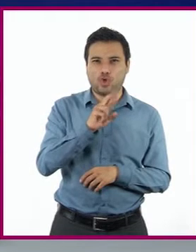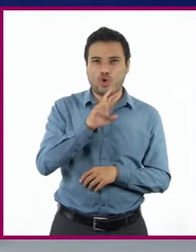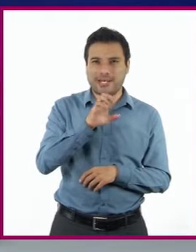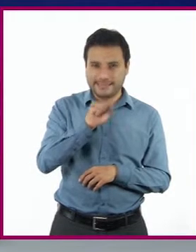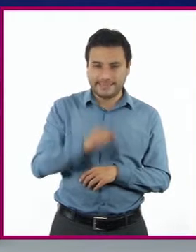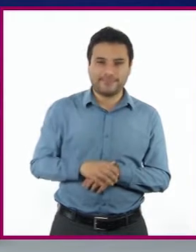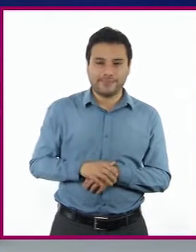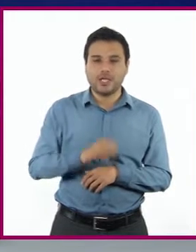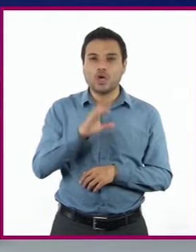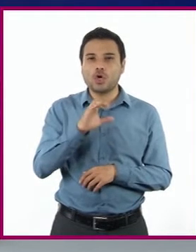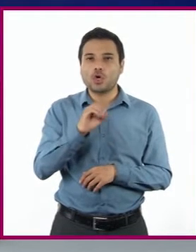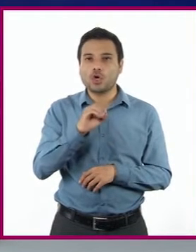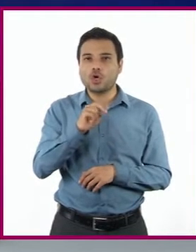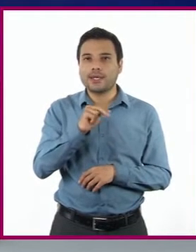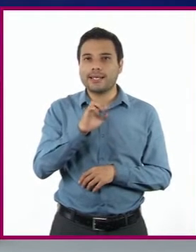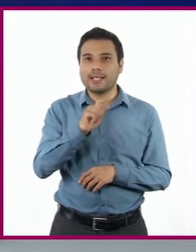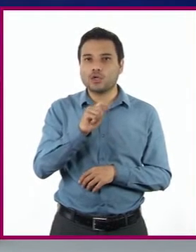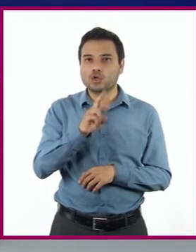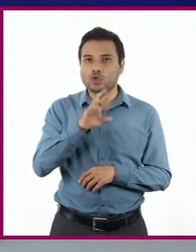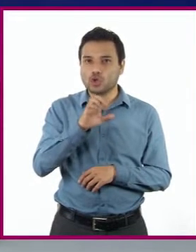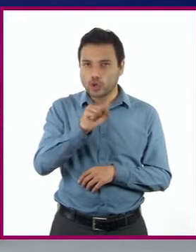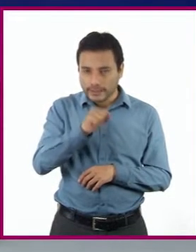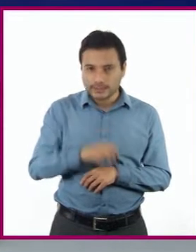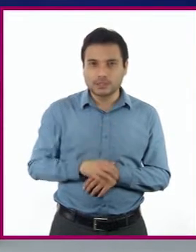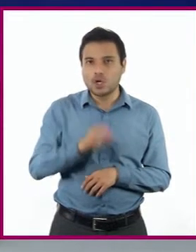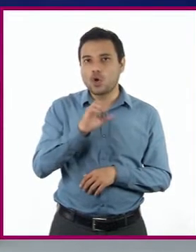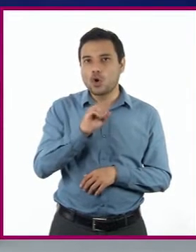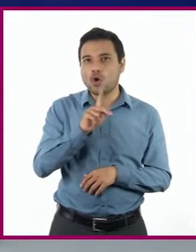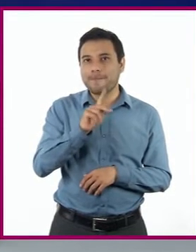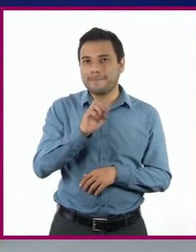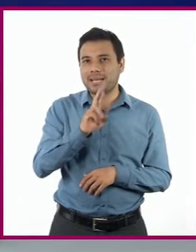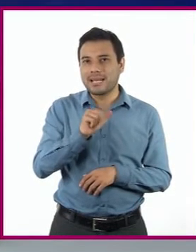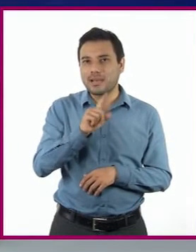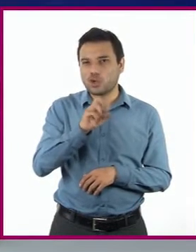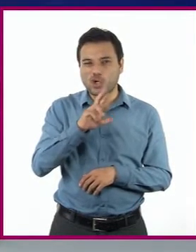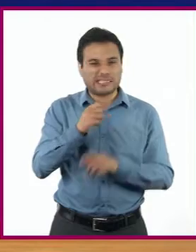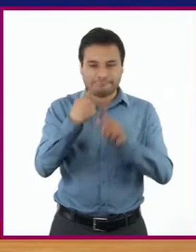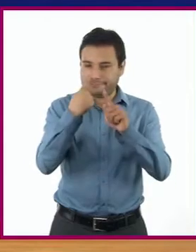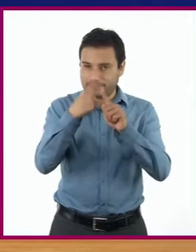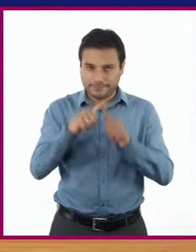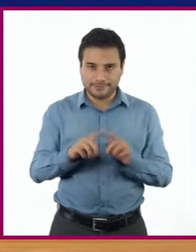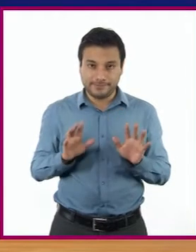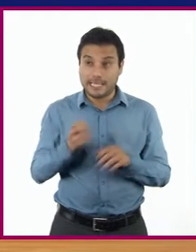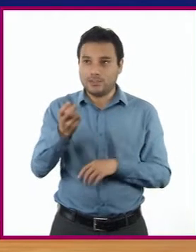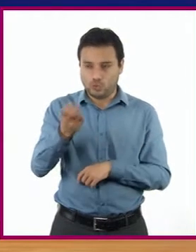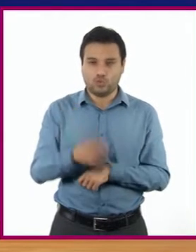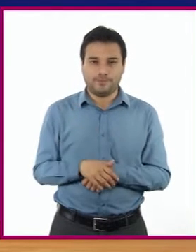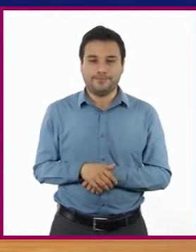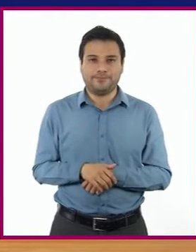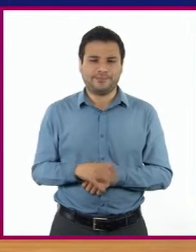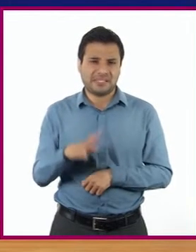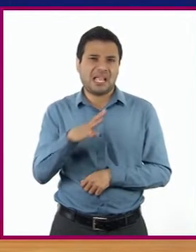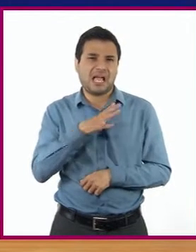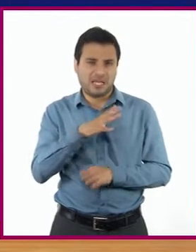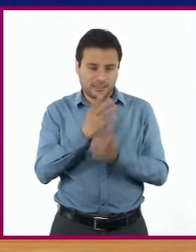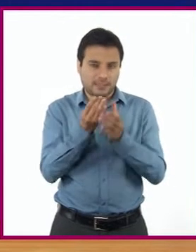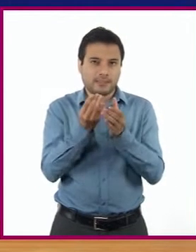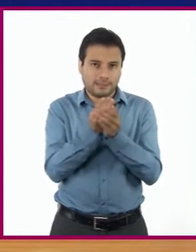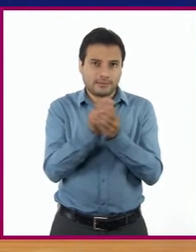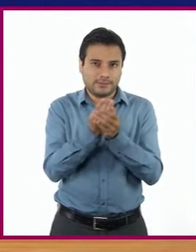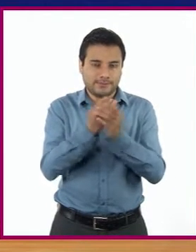discurso, operadores pragmáticos o partículas discursivas. Así es, profesor. Y existe una